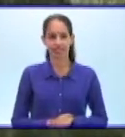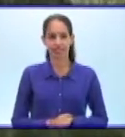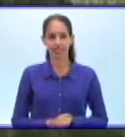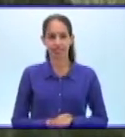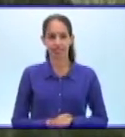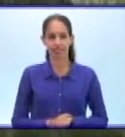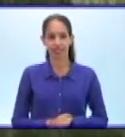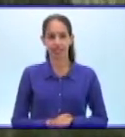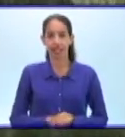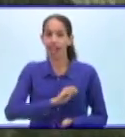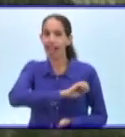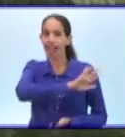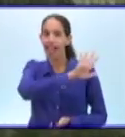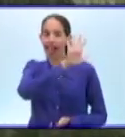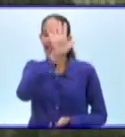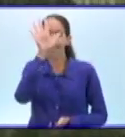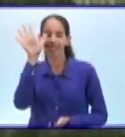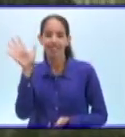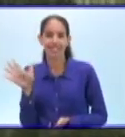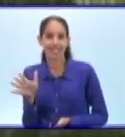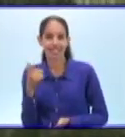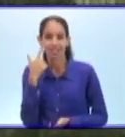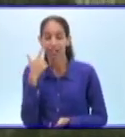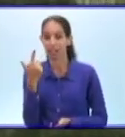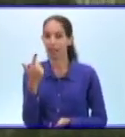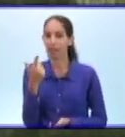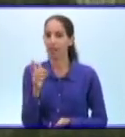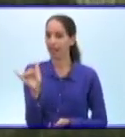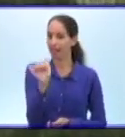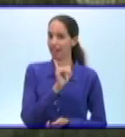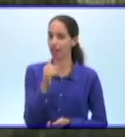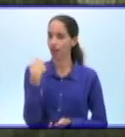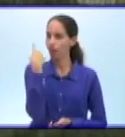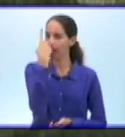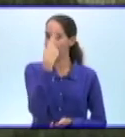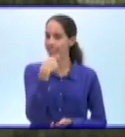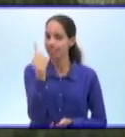el cielo la atmósfera vacía